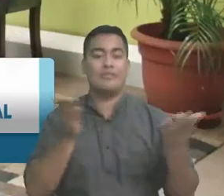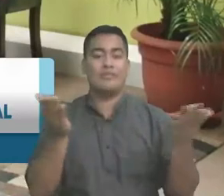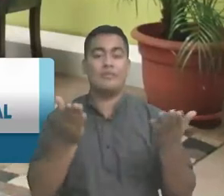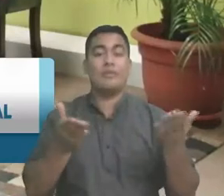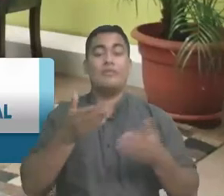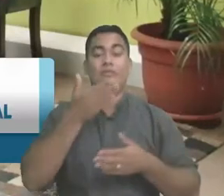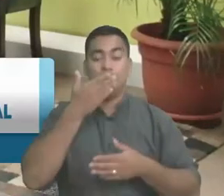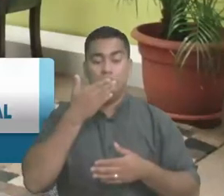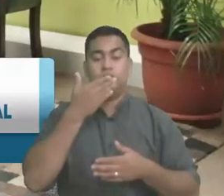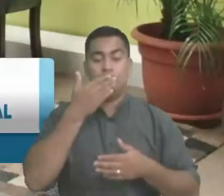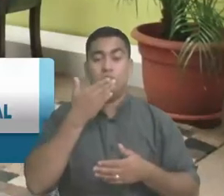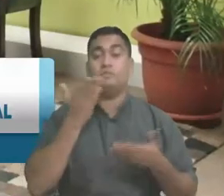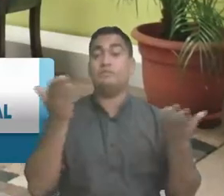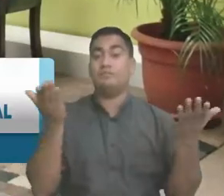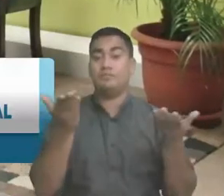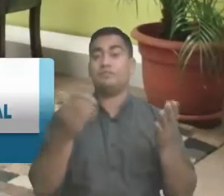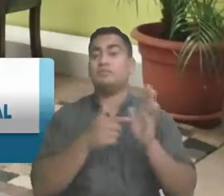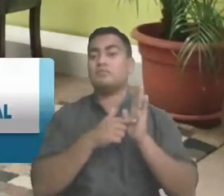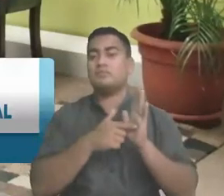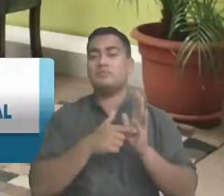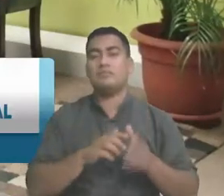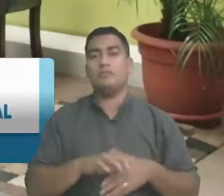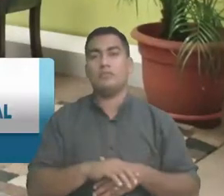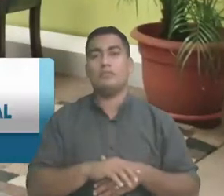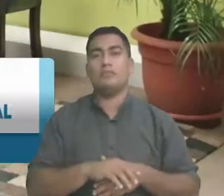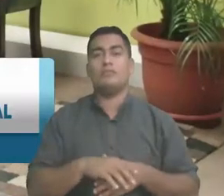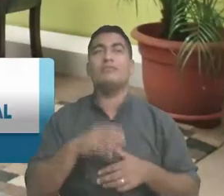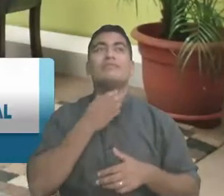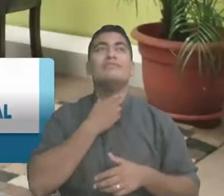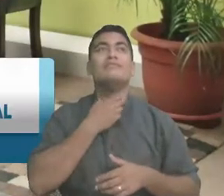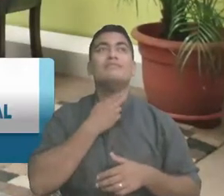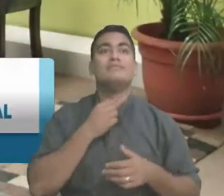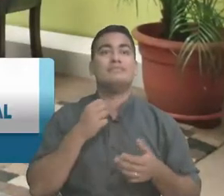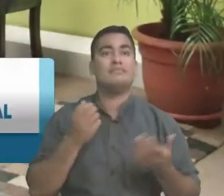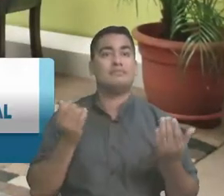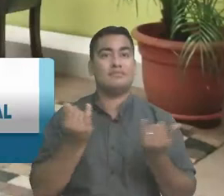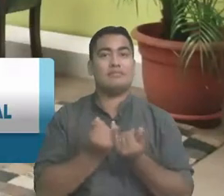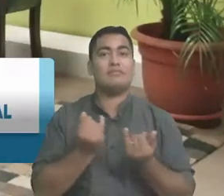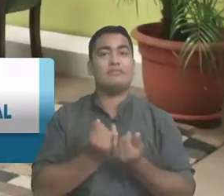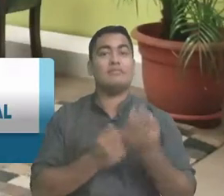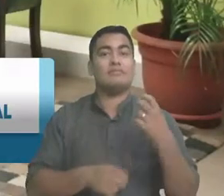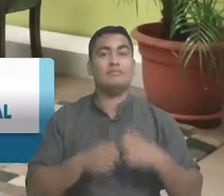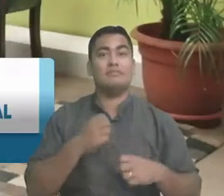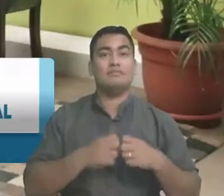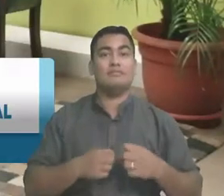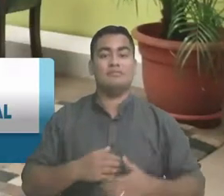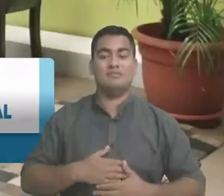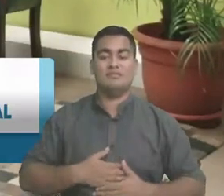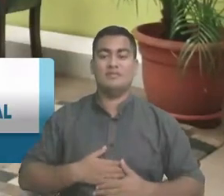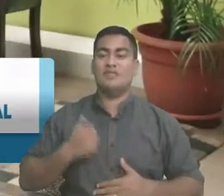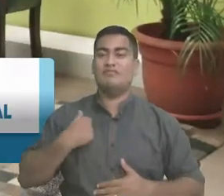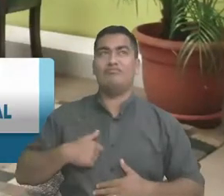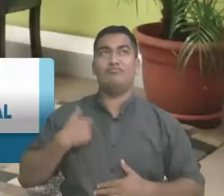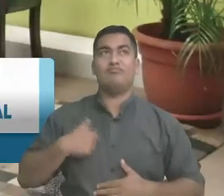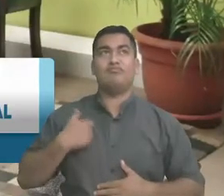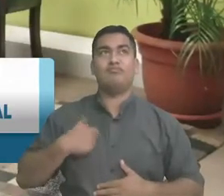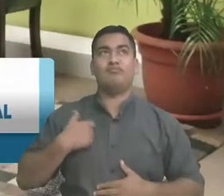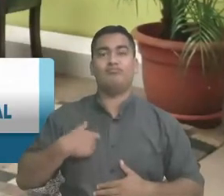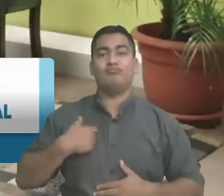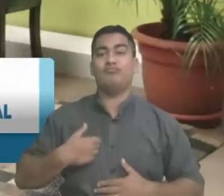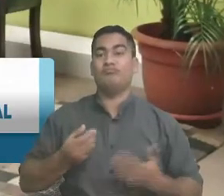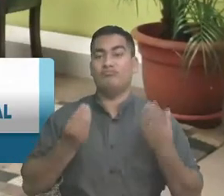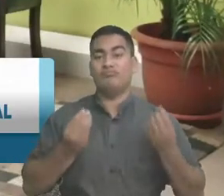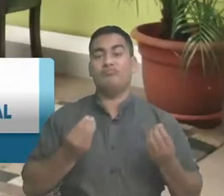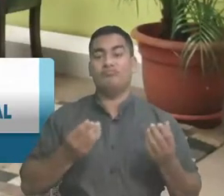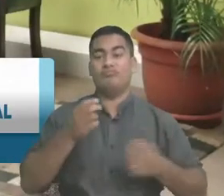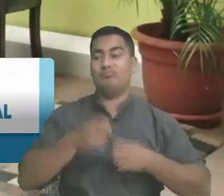cuadros respiratorios, como las afectaciones en la garganta, también hay afectaciones por diarrea, esto es muy común.